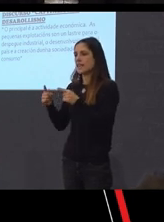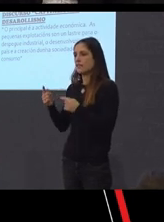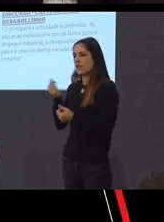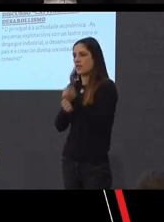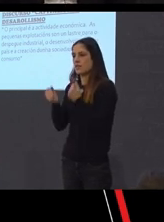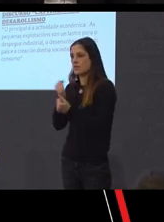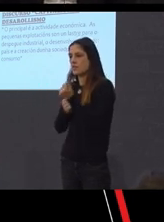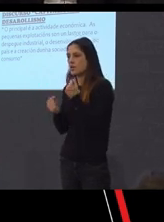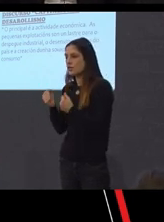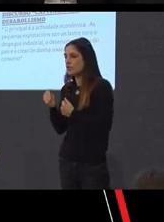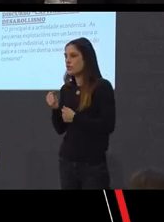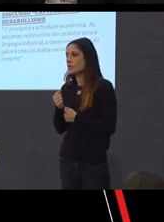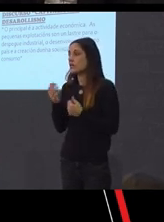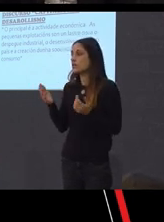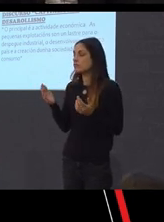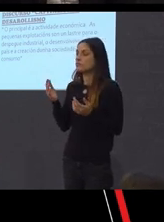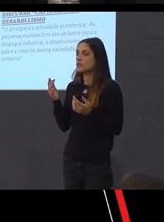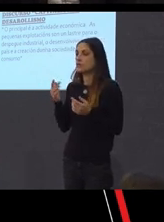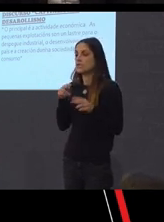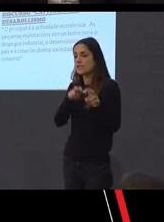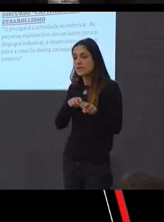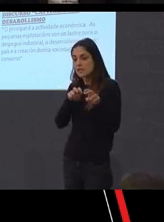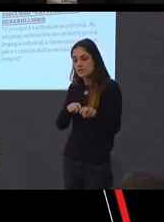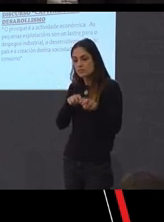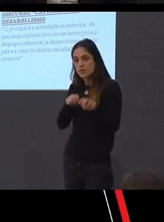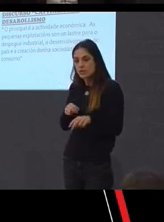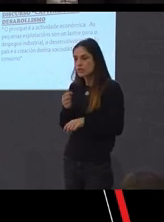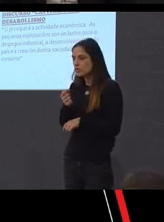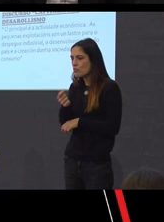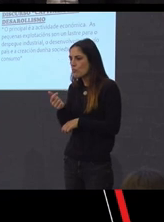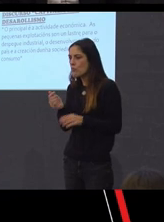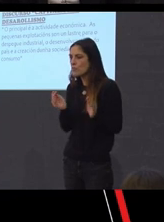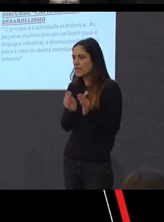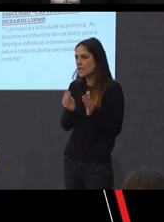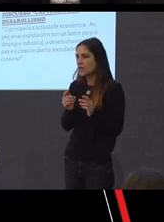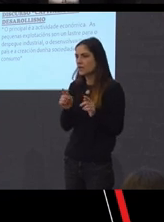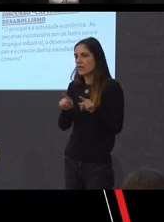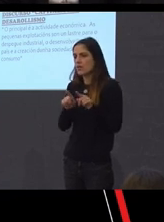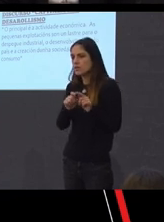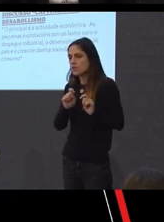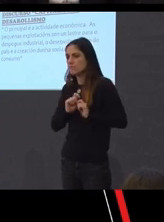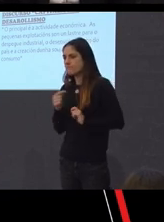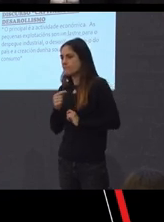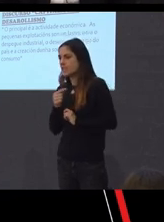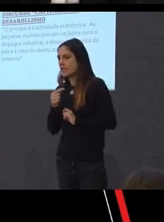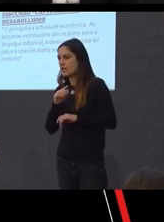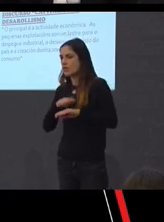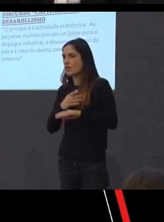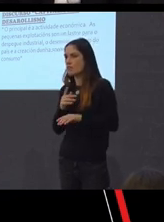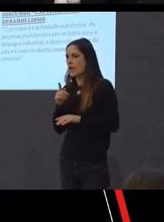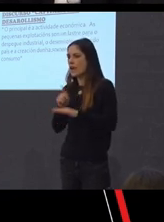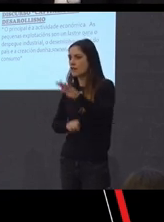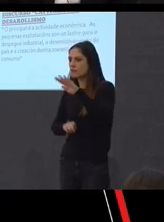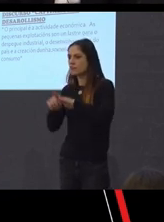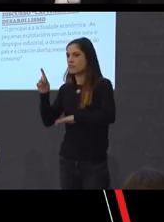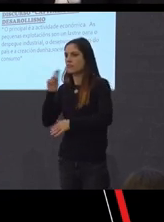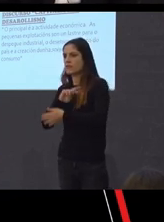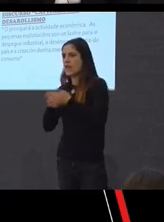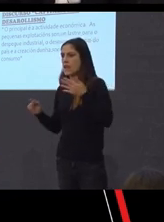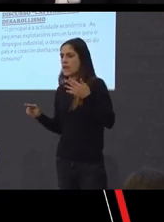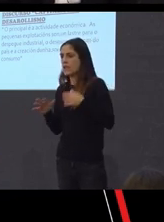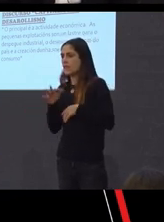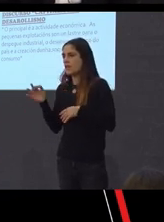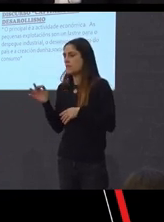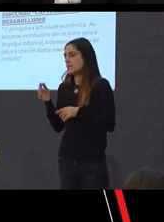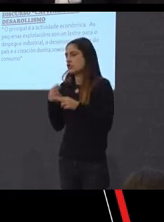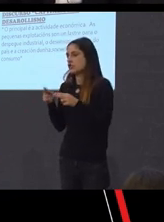cría que as pequenas explotacións eran un lastre para o despergamento industrial, para o desenvolvemento do país e para a creación dunha sociedade de